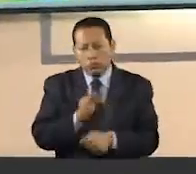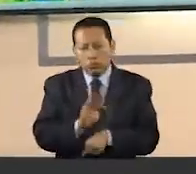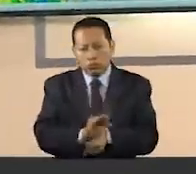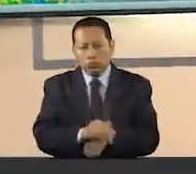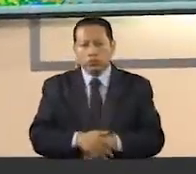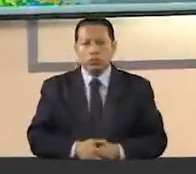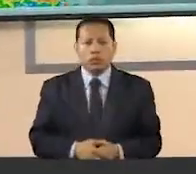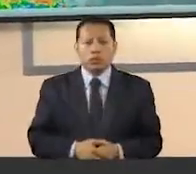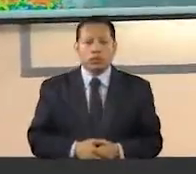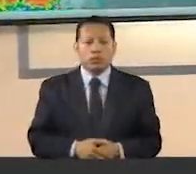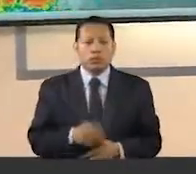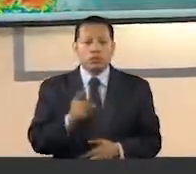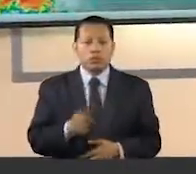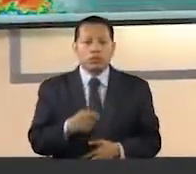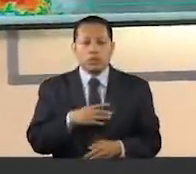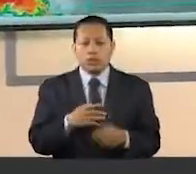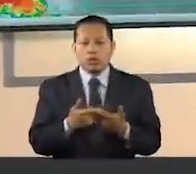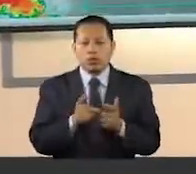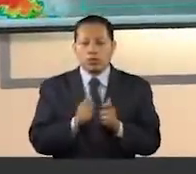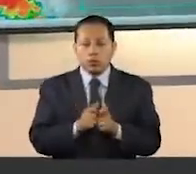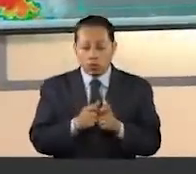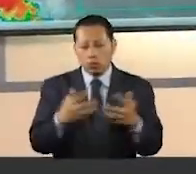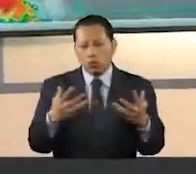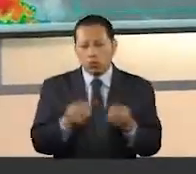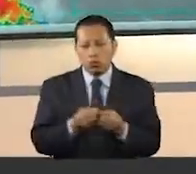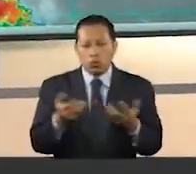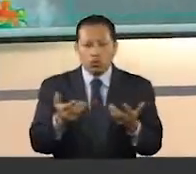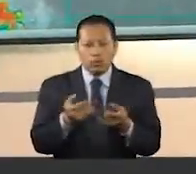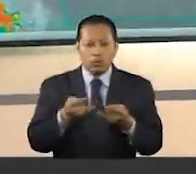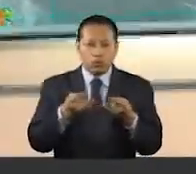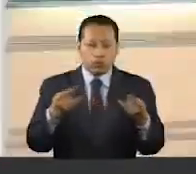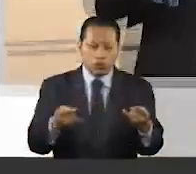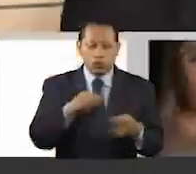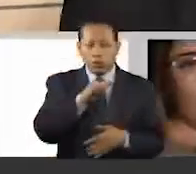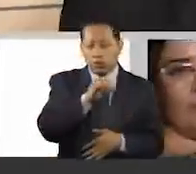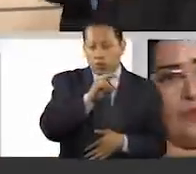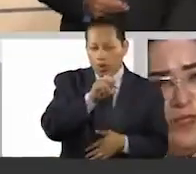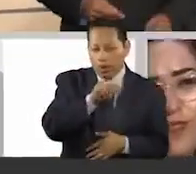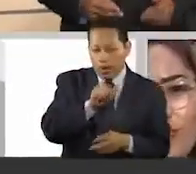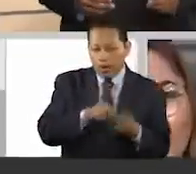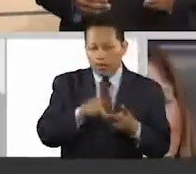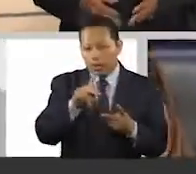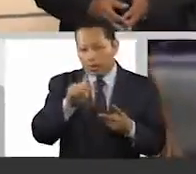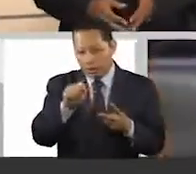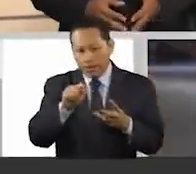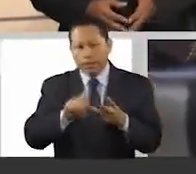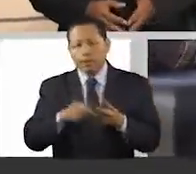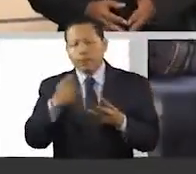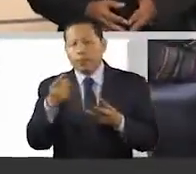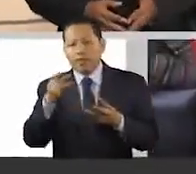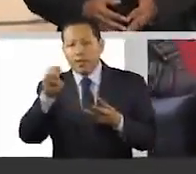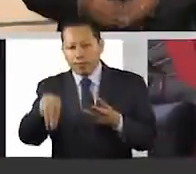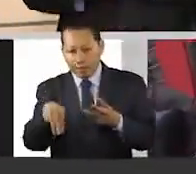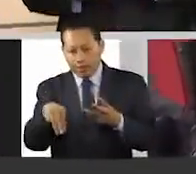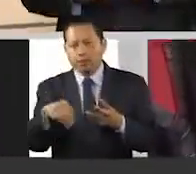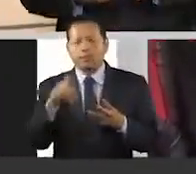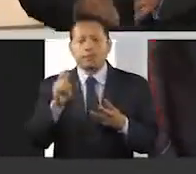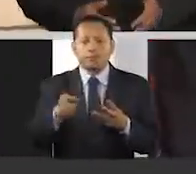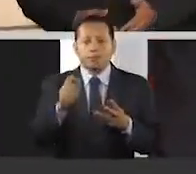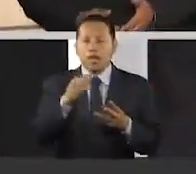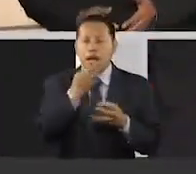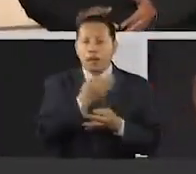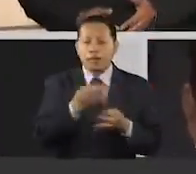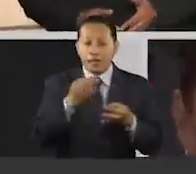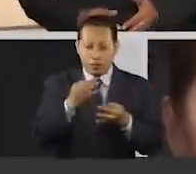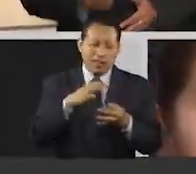las bancadas de la coalición Juntos hacemos historia integrada por morena partido del trabajo y el partido verde ecologista de México anunciaron en